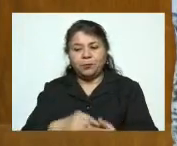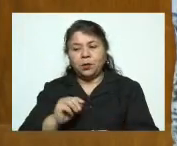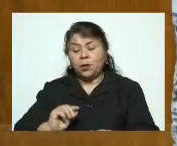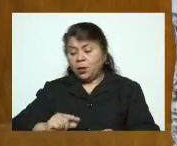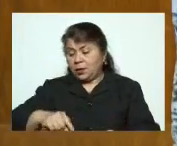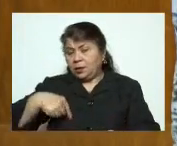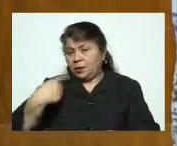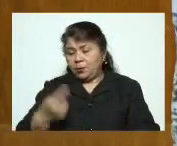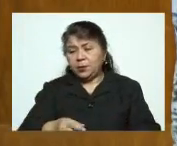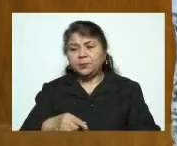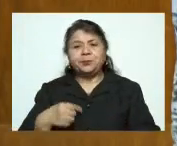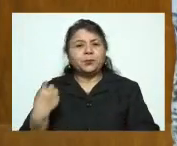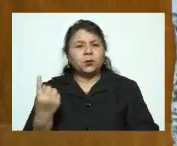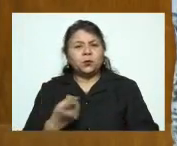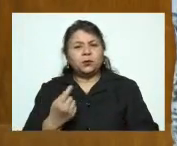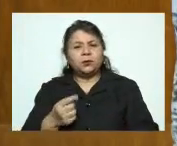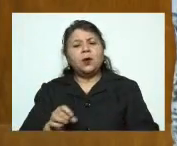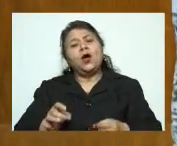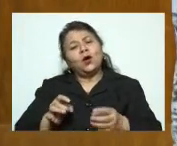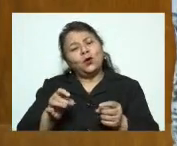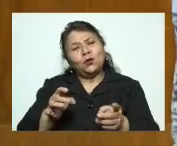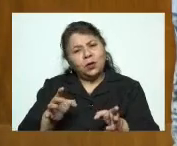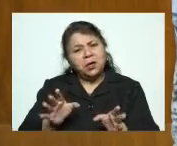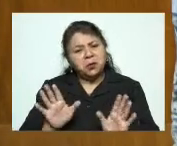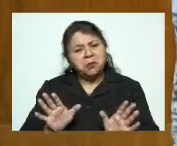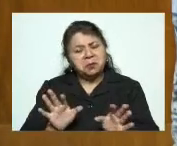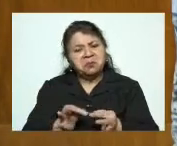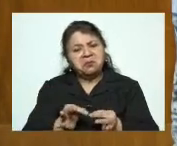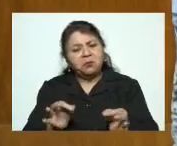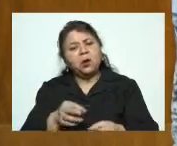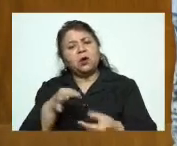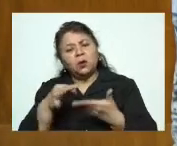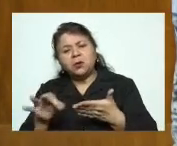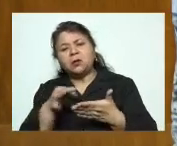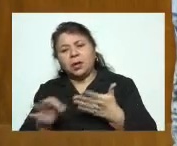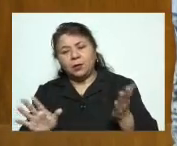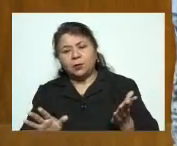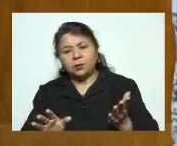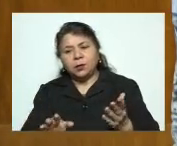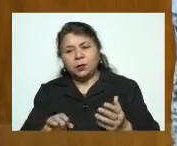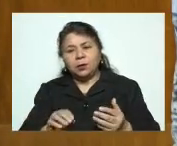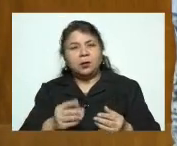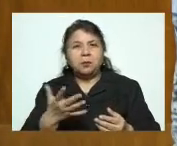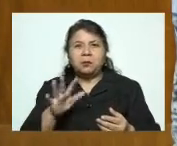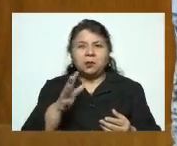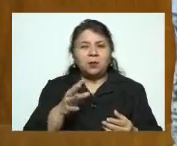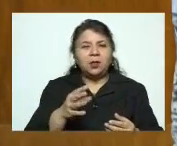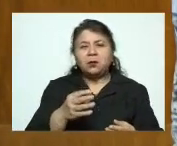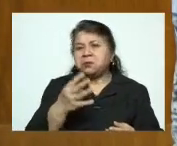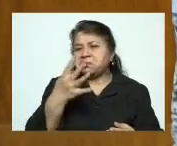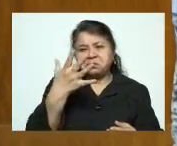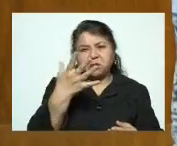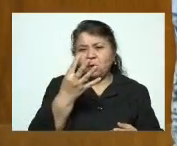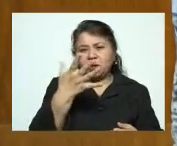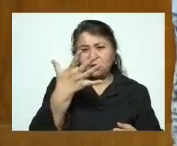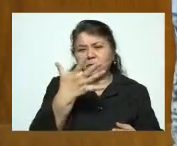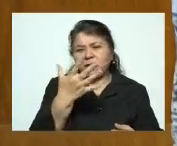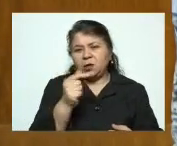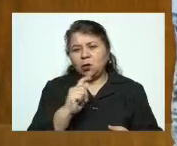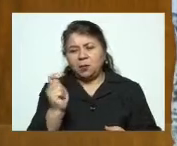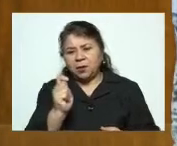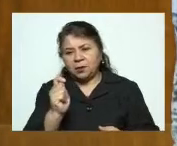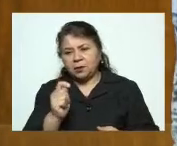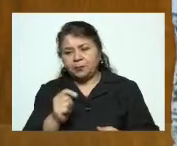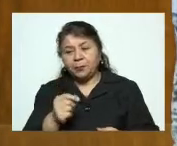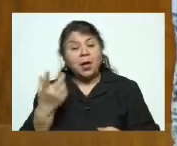sumamente controlados, hemos estado durante 4 meses. Y en las últimas semanas, o 5 meses, en las últimas semanas ha habido